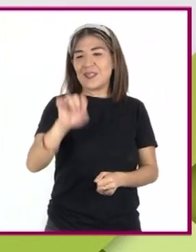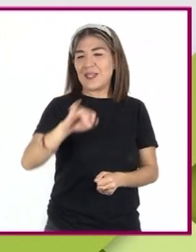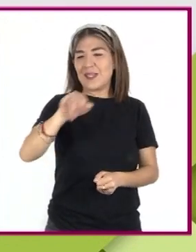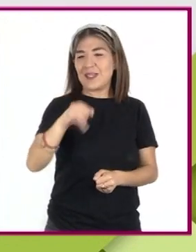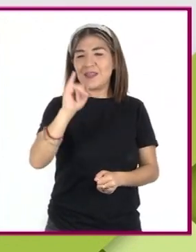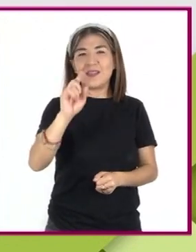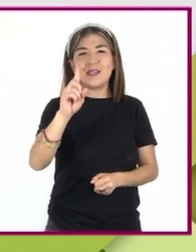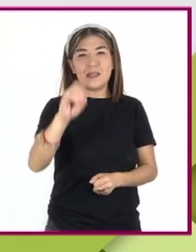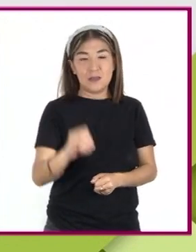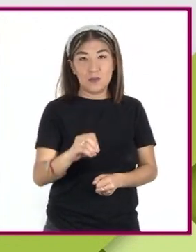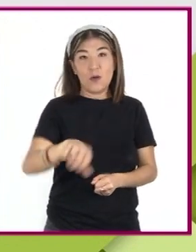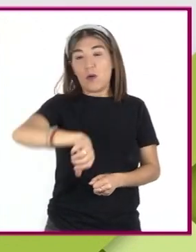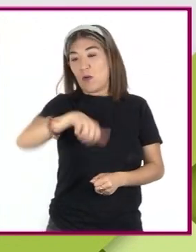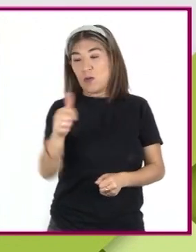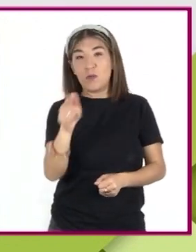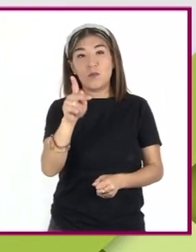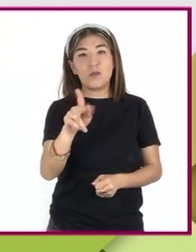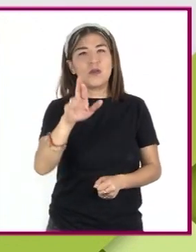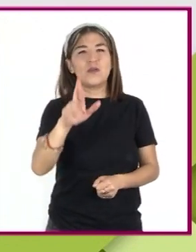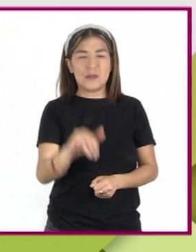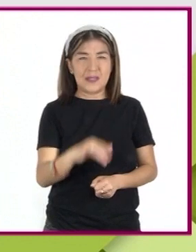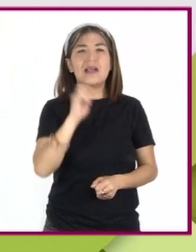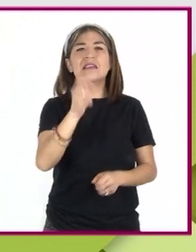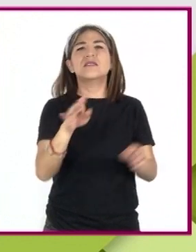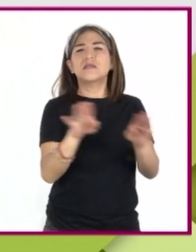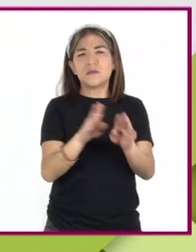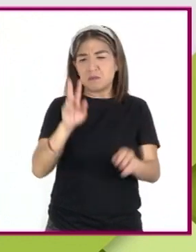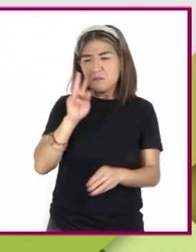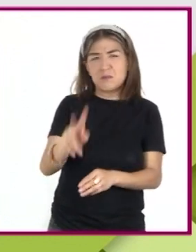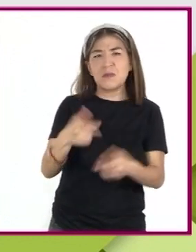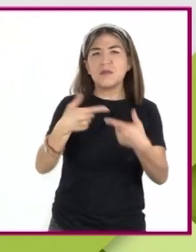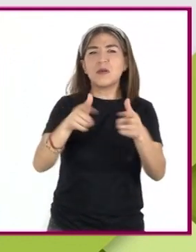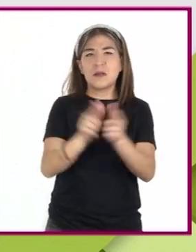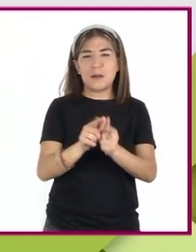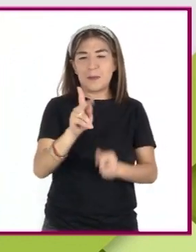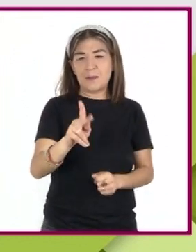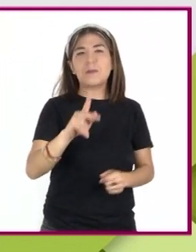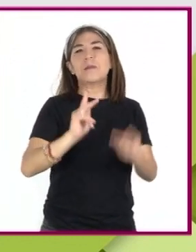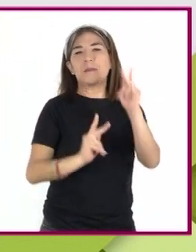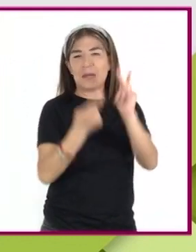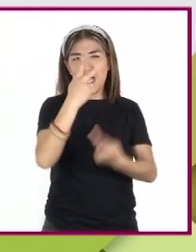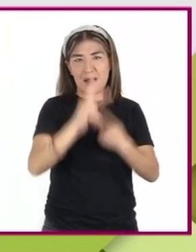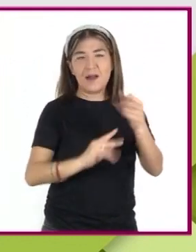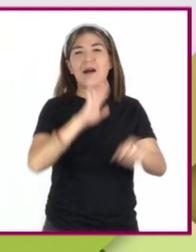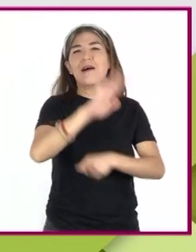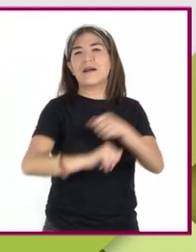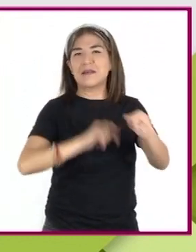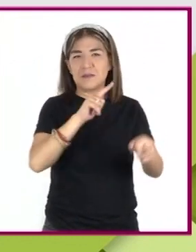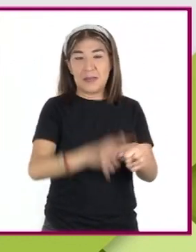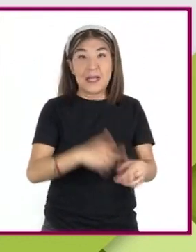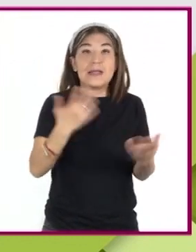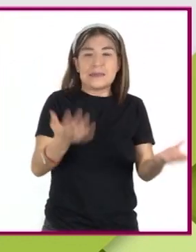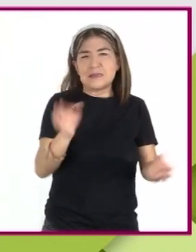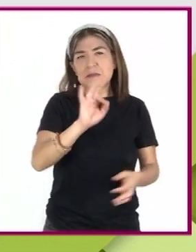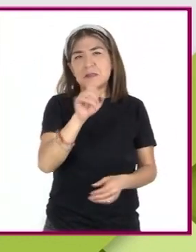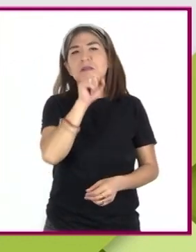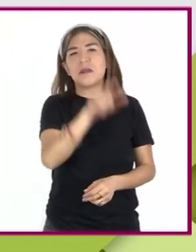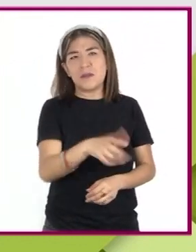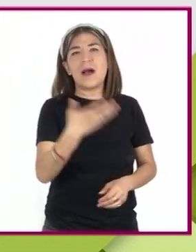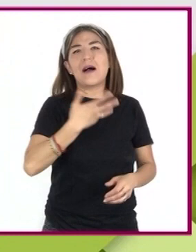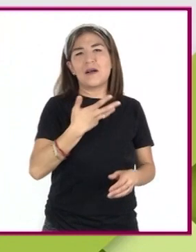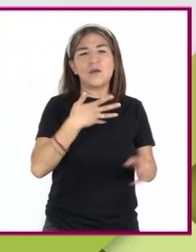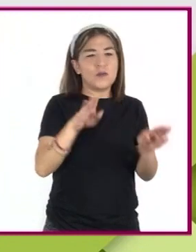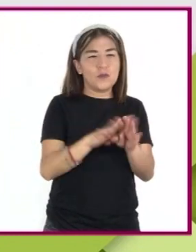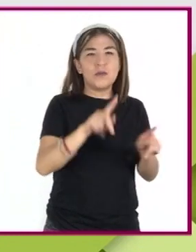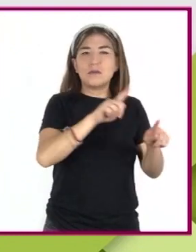organismos pluricelulares podemos encontrarlos en los reinos Plantae y Animalia, aunque también hay